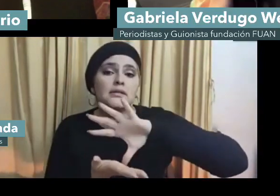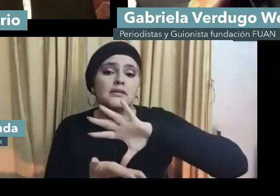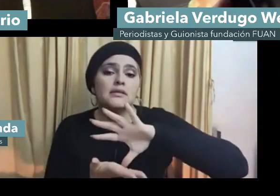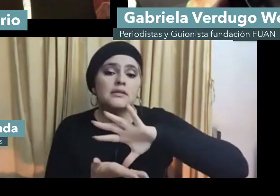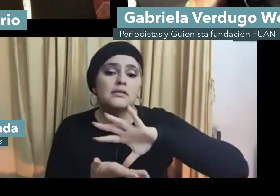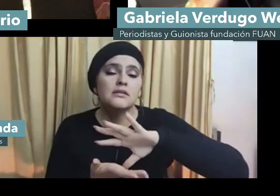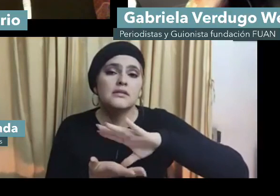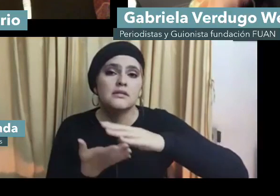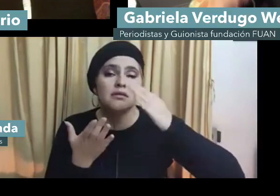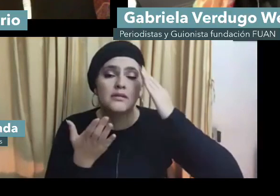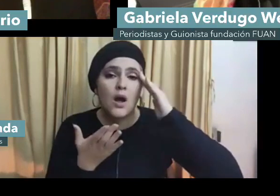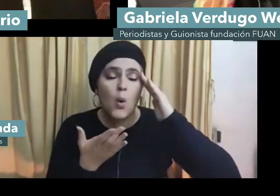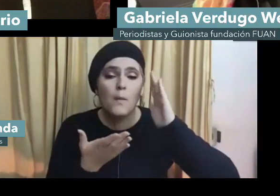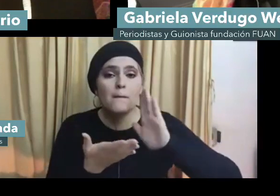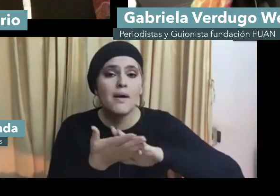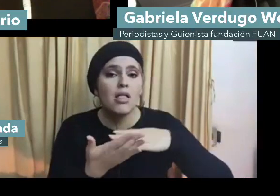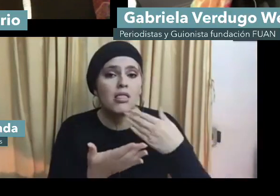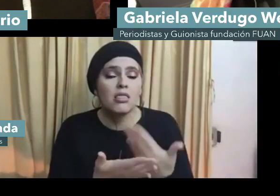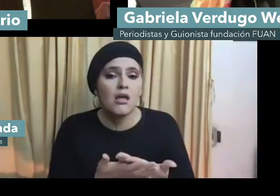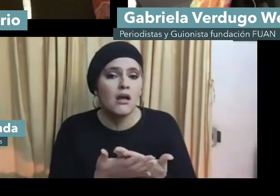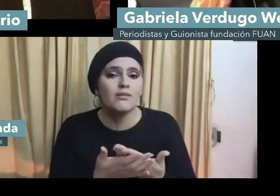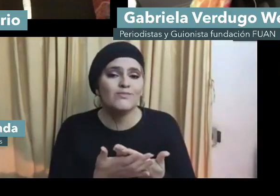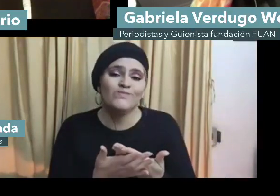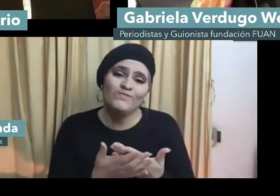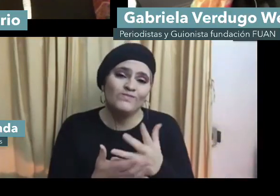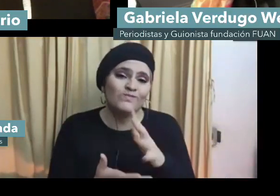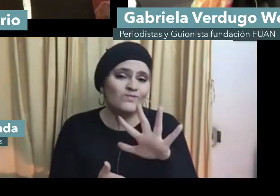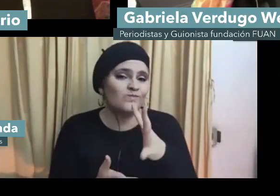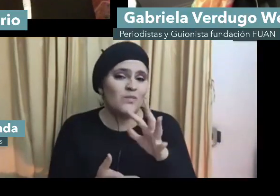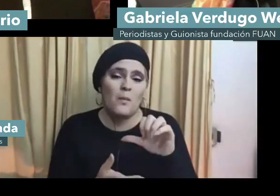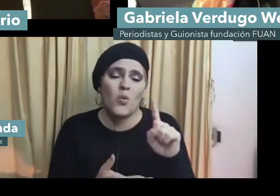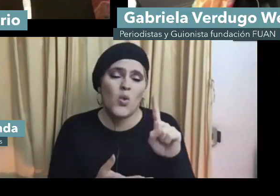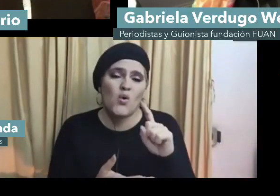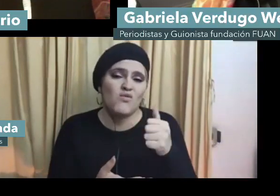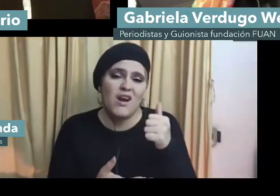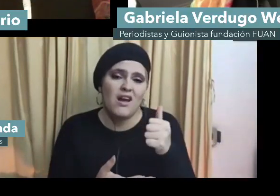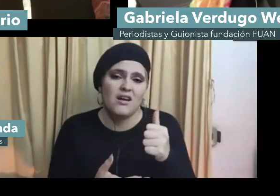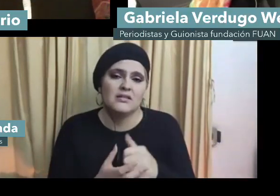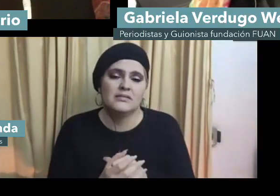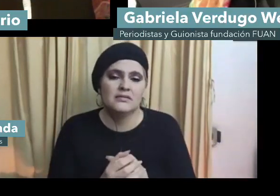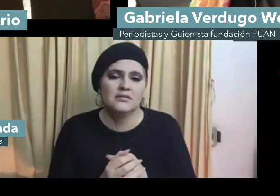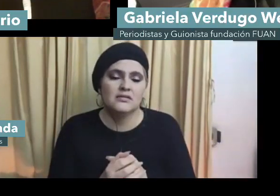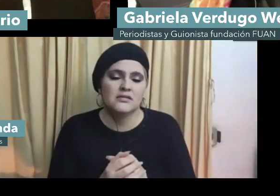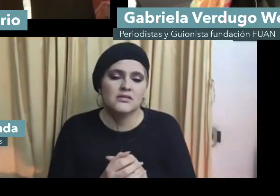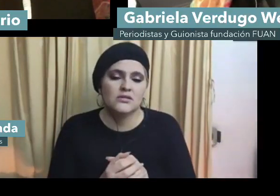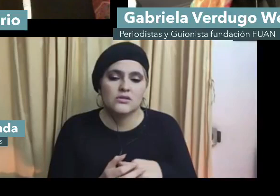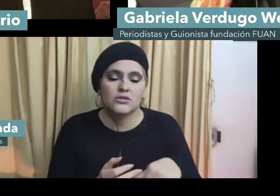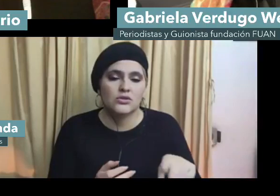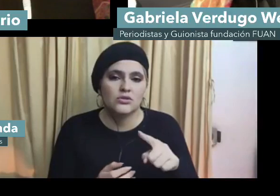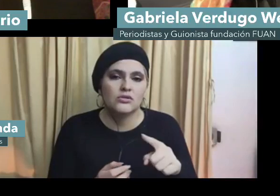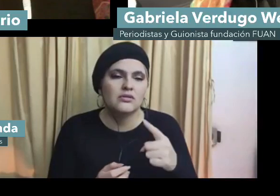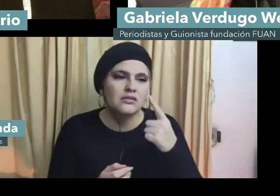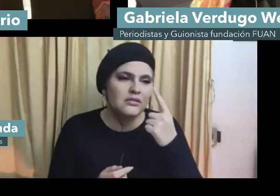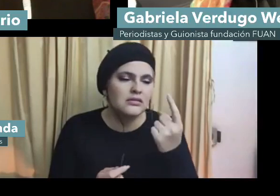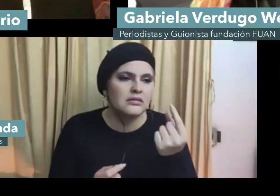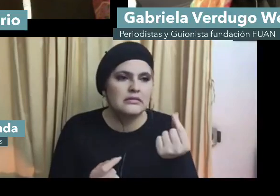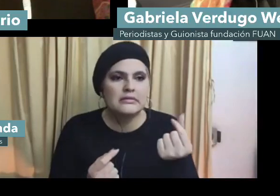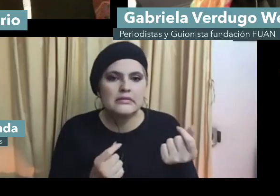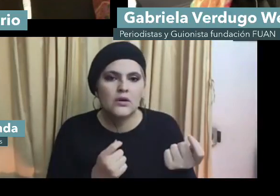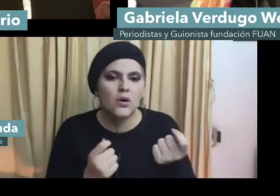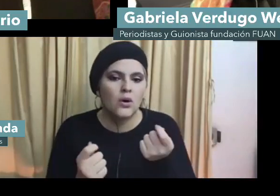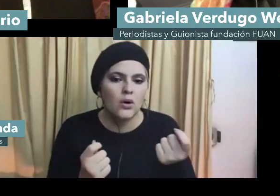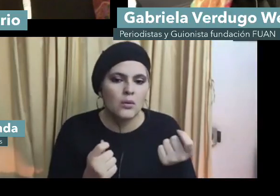mental no muy buena en realidad. Claro. Es decir, nuestro modelo económico nos lleva a andar todo